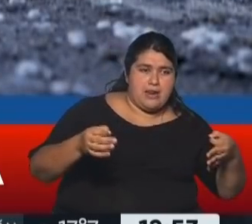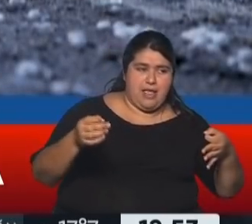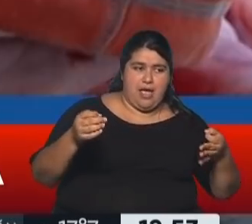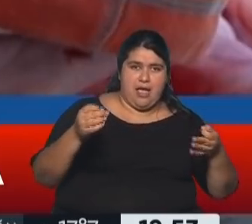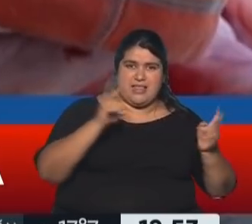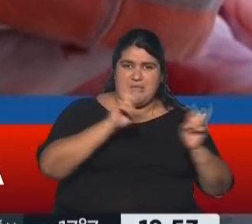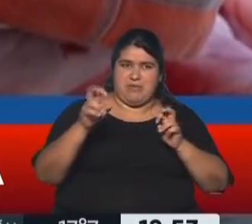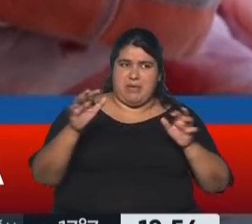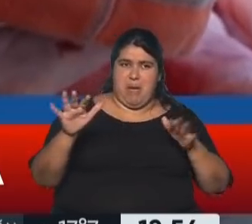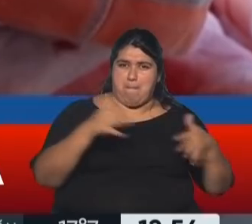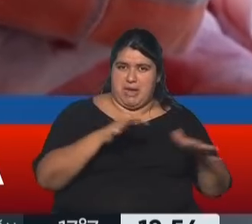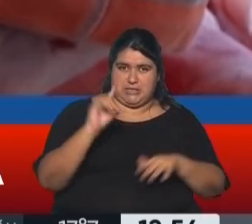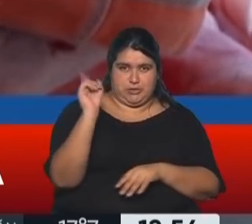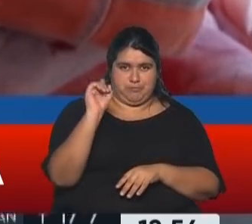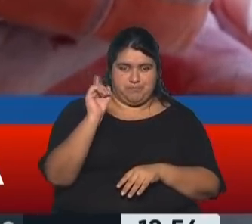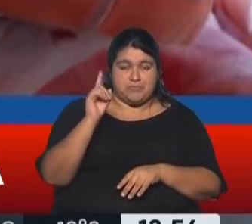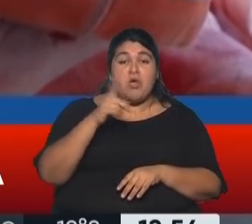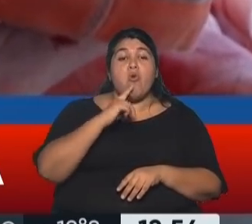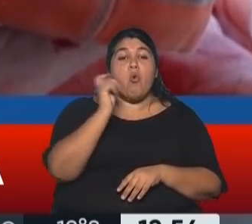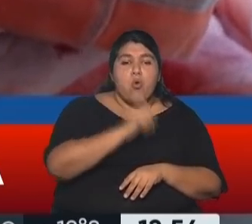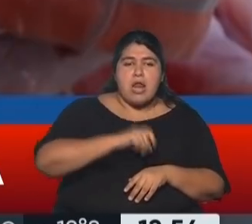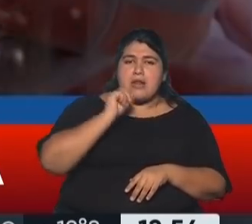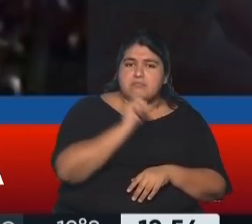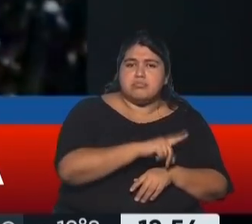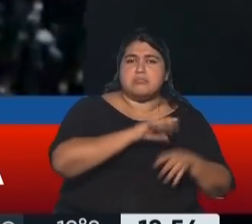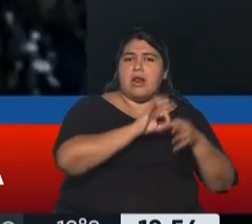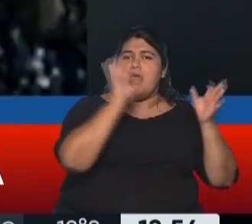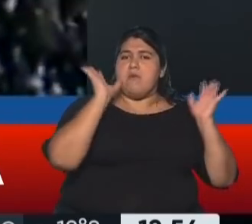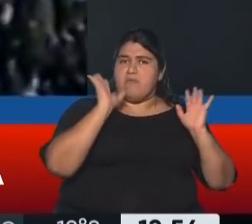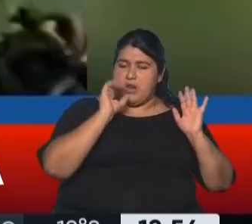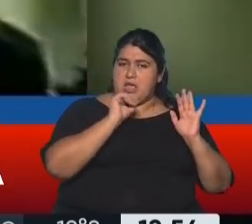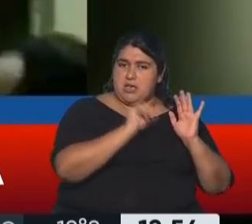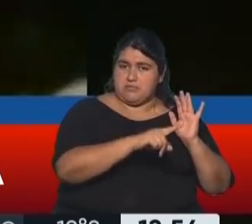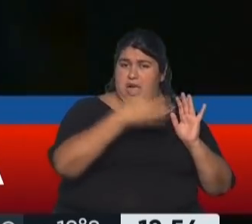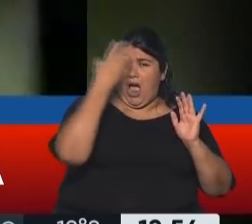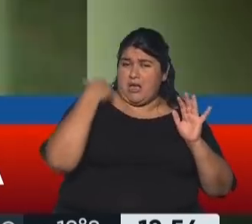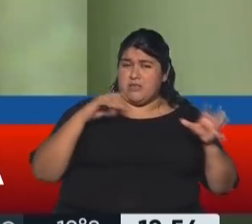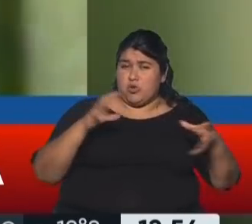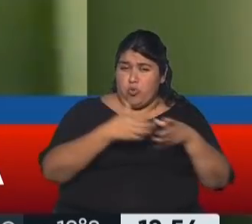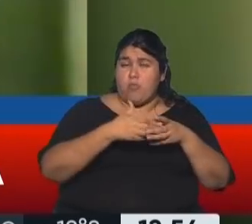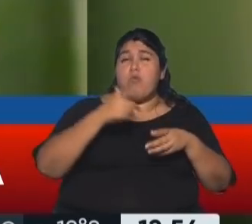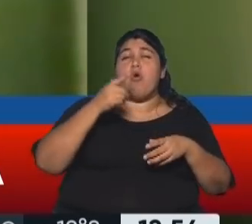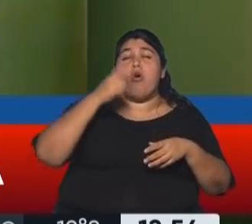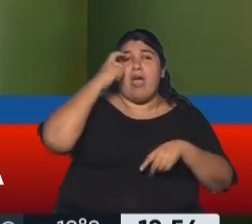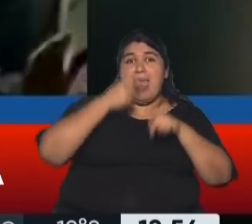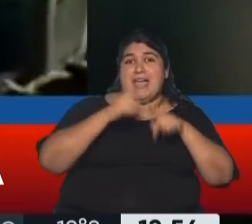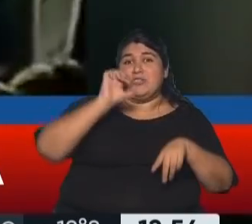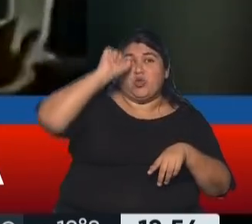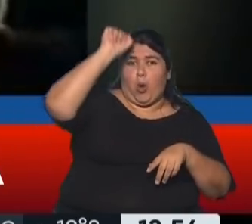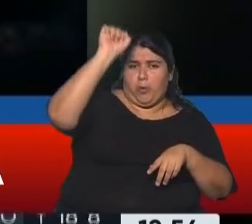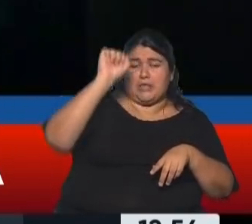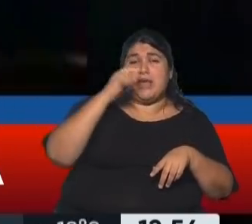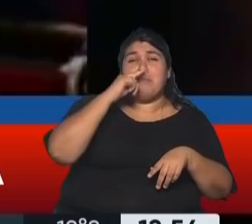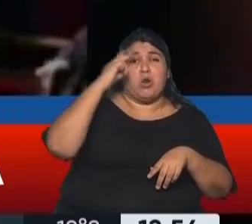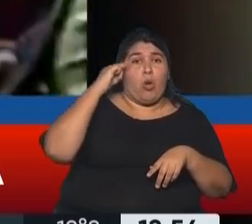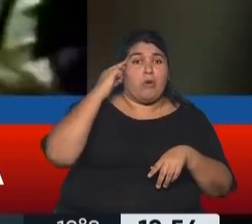comparables. Ucrania es un estado soberano que se independizó formalmente de la entonces Unión Soviética en